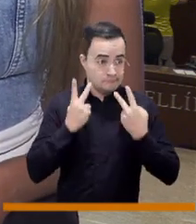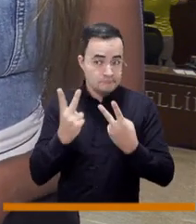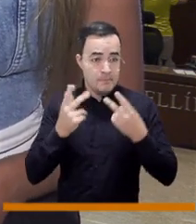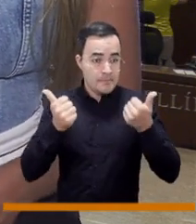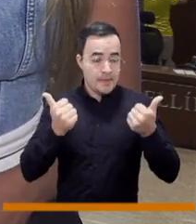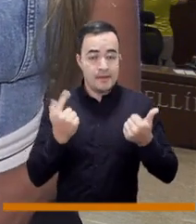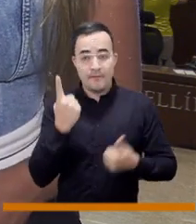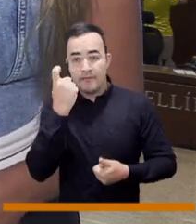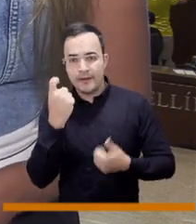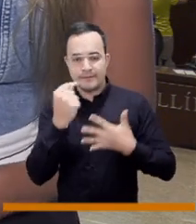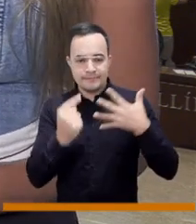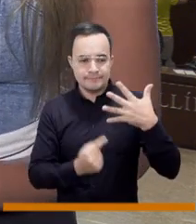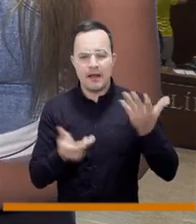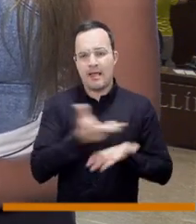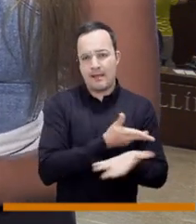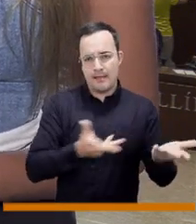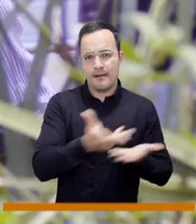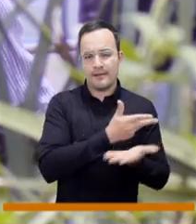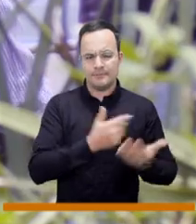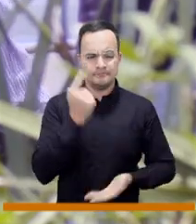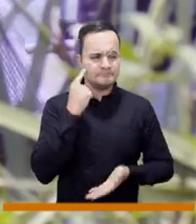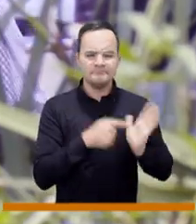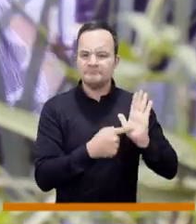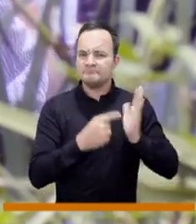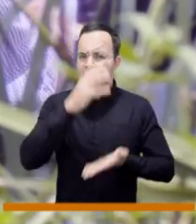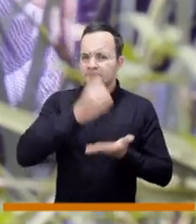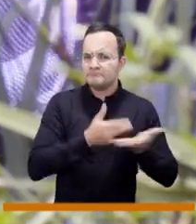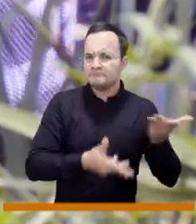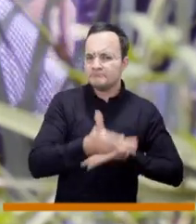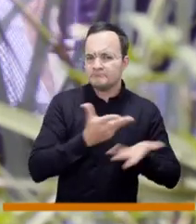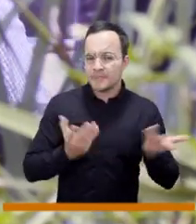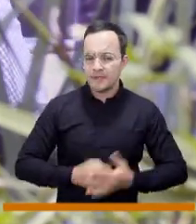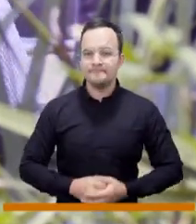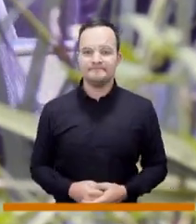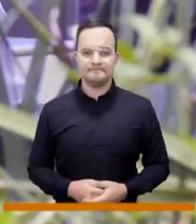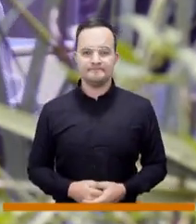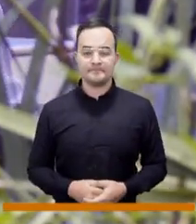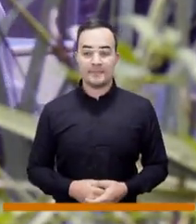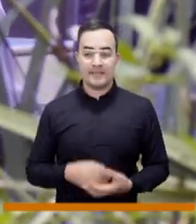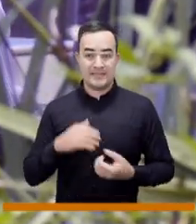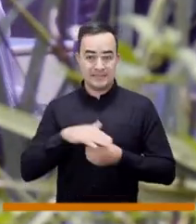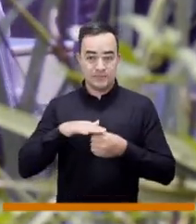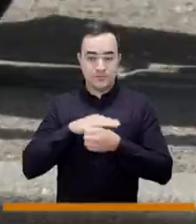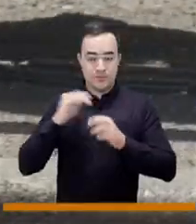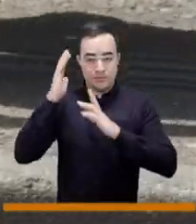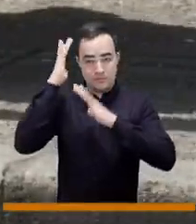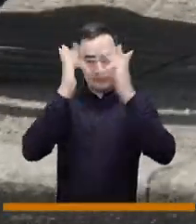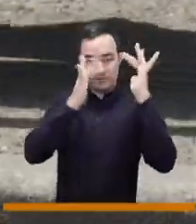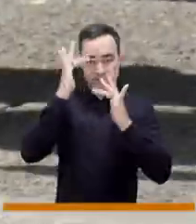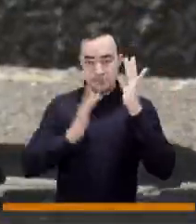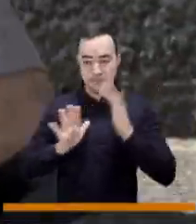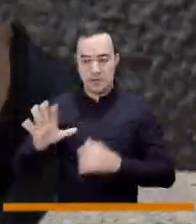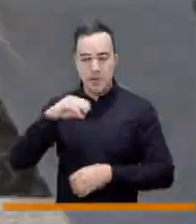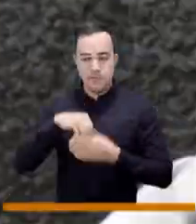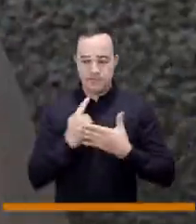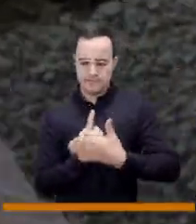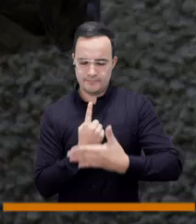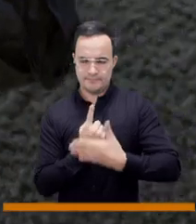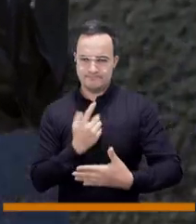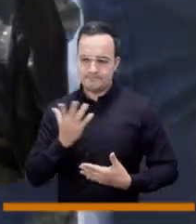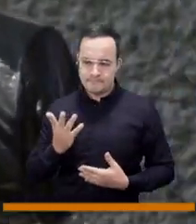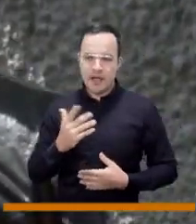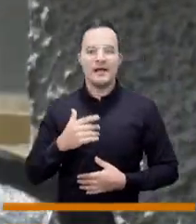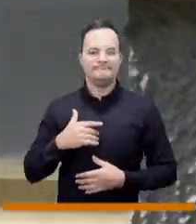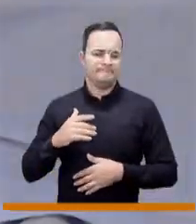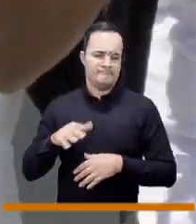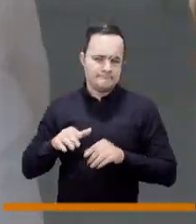problemática y esto fue lo que dijo la comunidad el trastorno del espectro autista es una infección neurológica y de desarrollo que